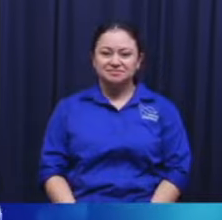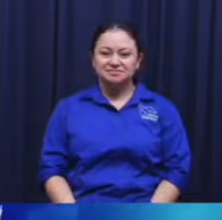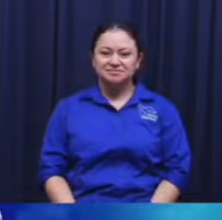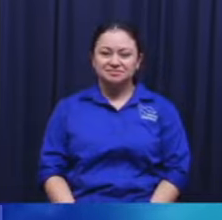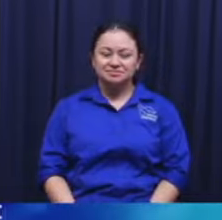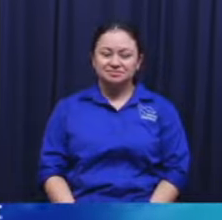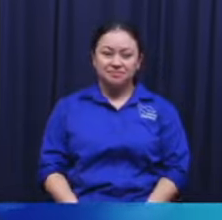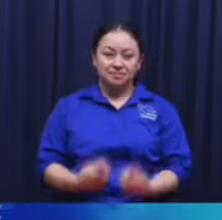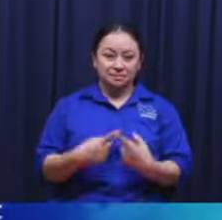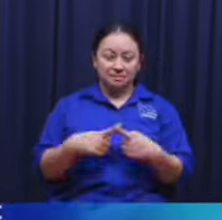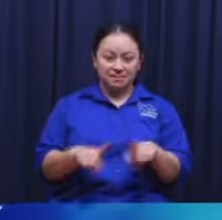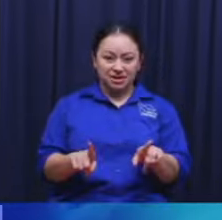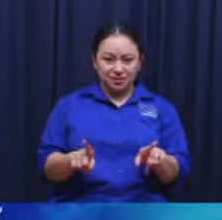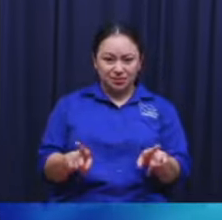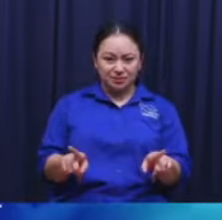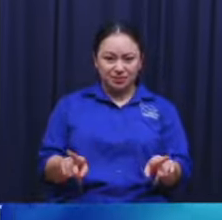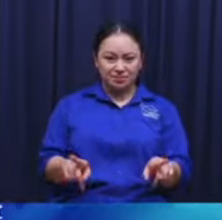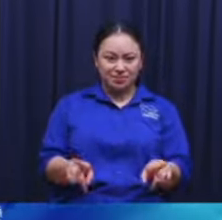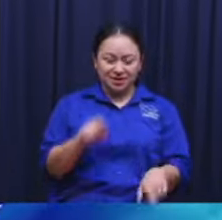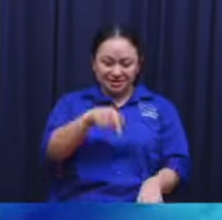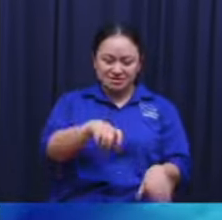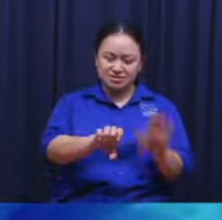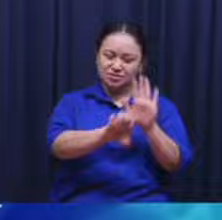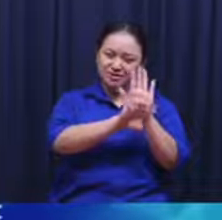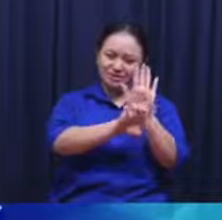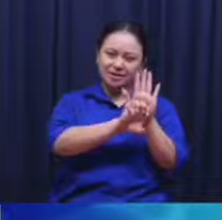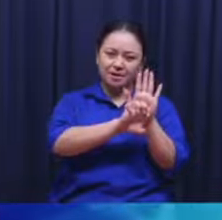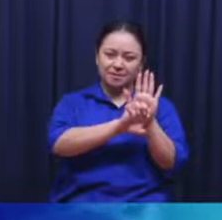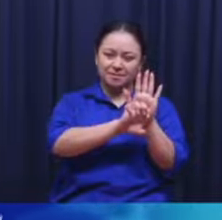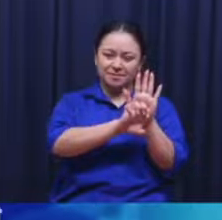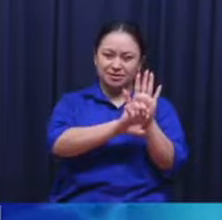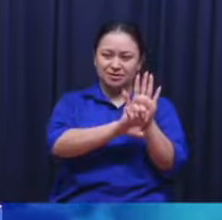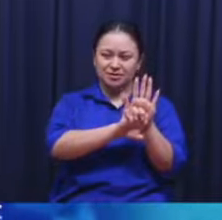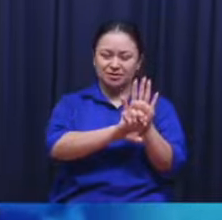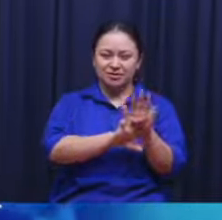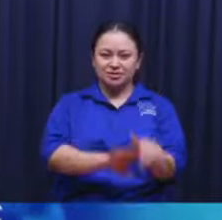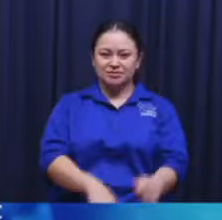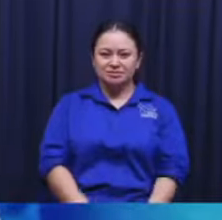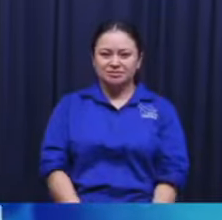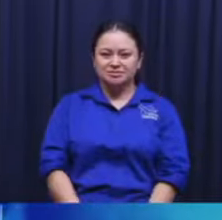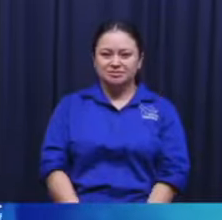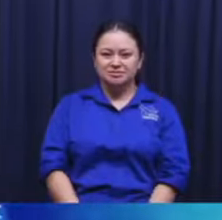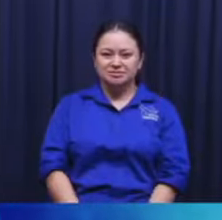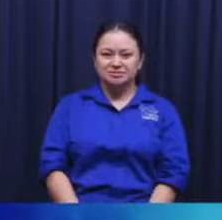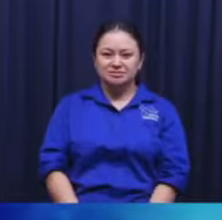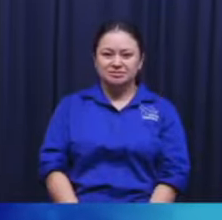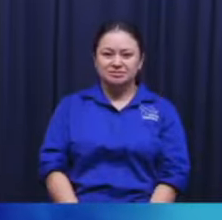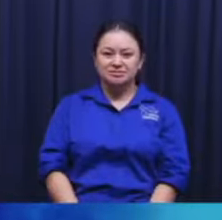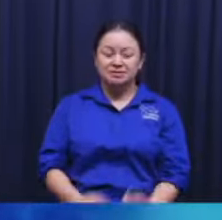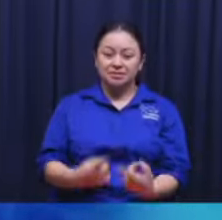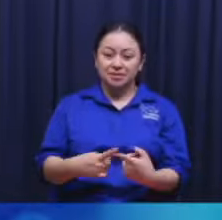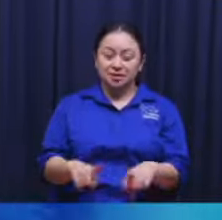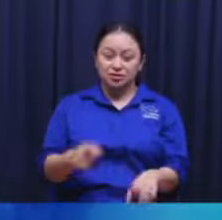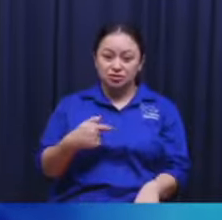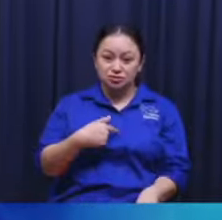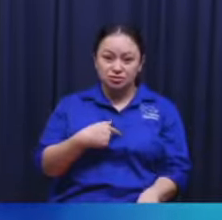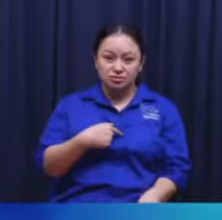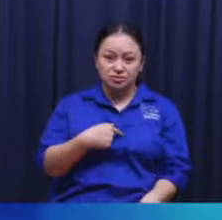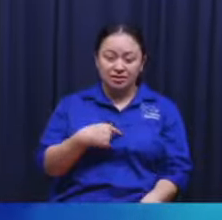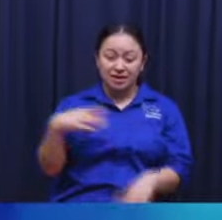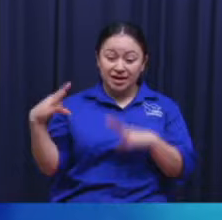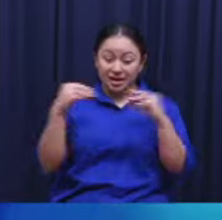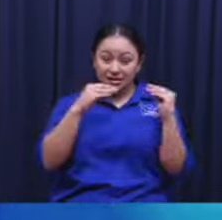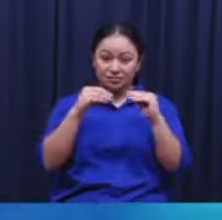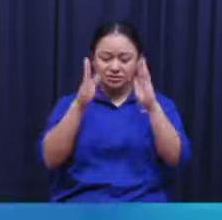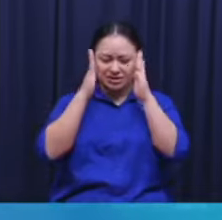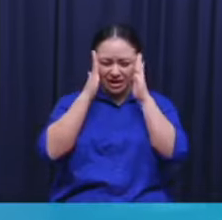Pero no me refiero, pues, esto es un ejemplo didáctico y casi broma. Pero estoy hablando de estar alertas mientras